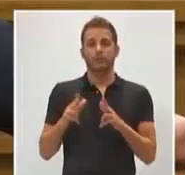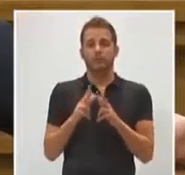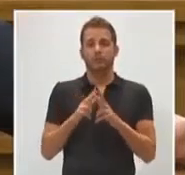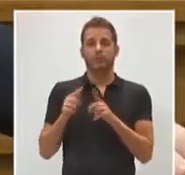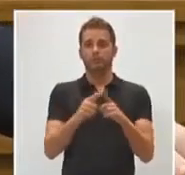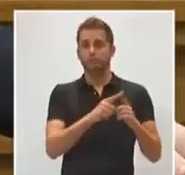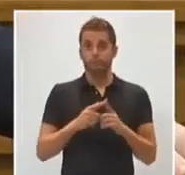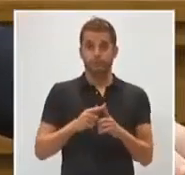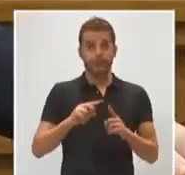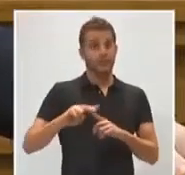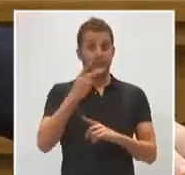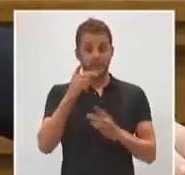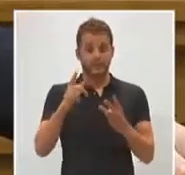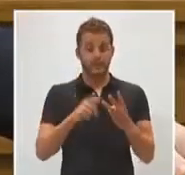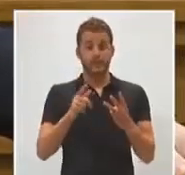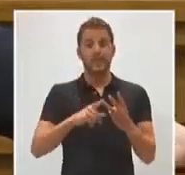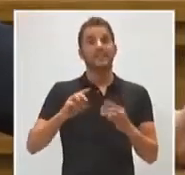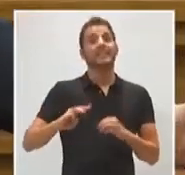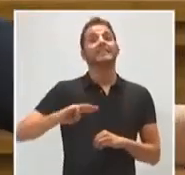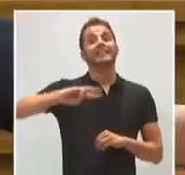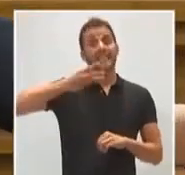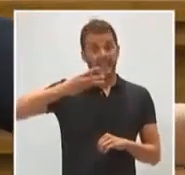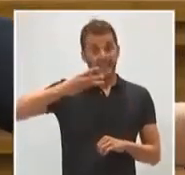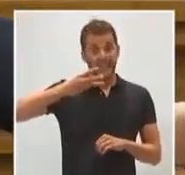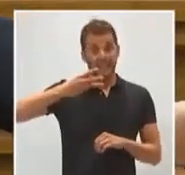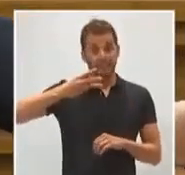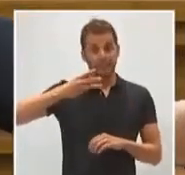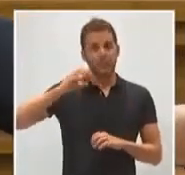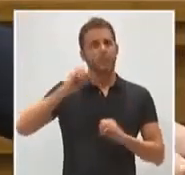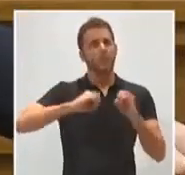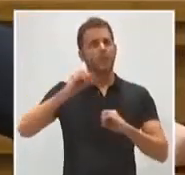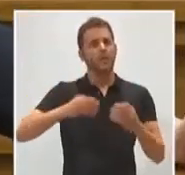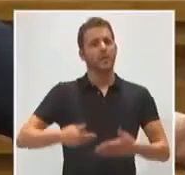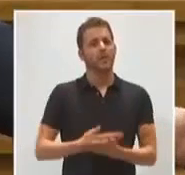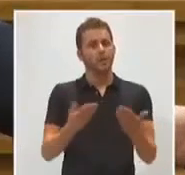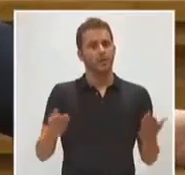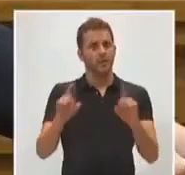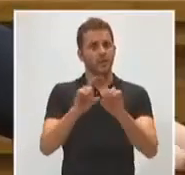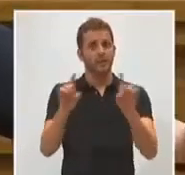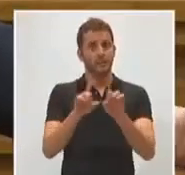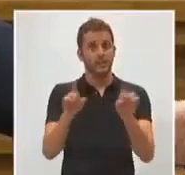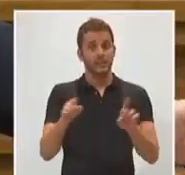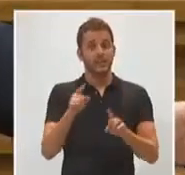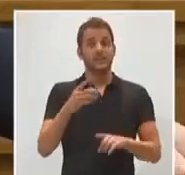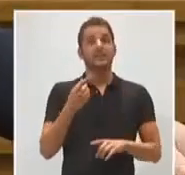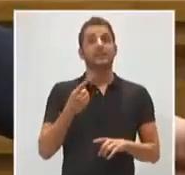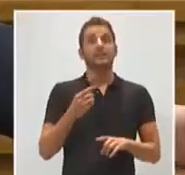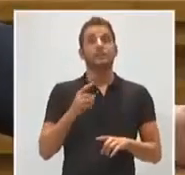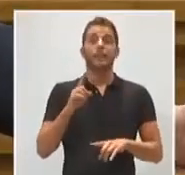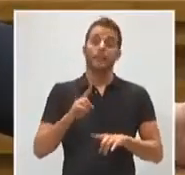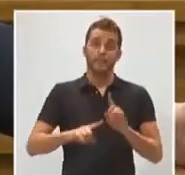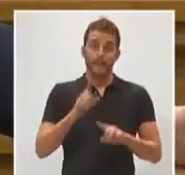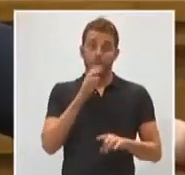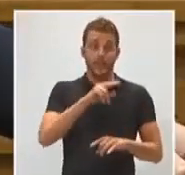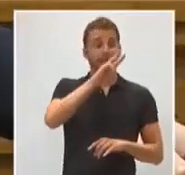tercera con mayor índice de confianza empresarial y este tercera es parcial porque durante muchos trimestres somos los primeros pero